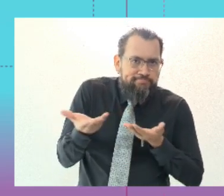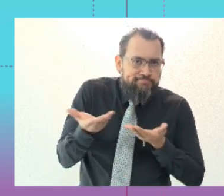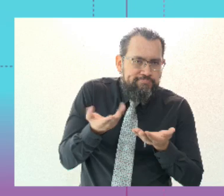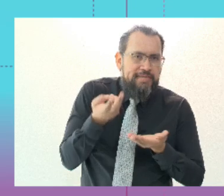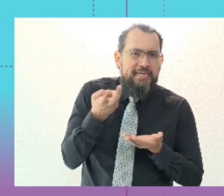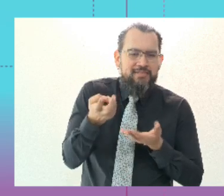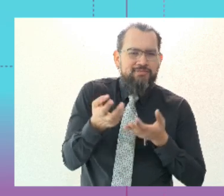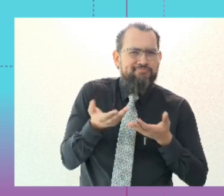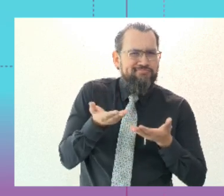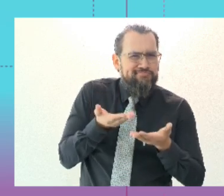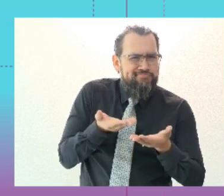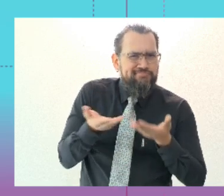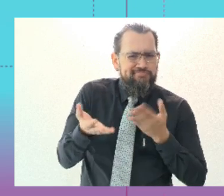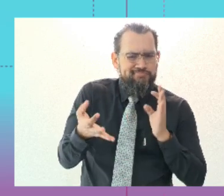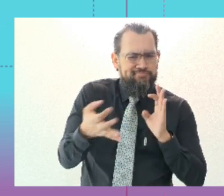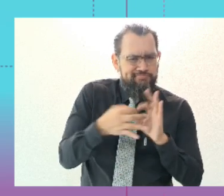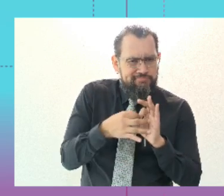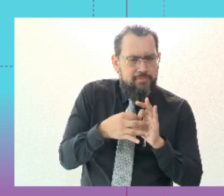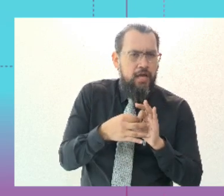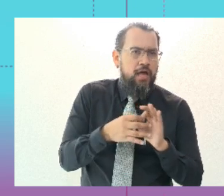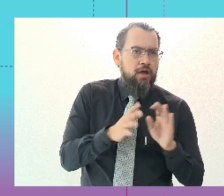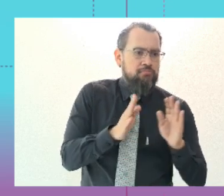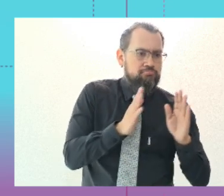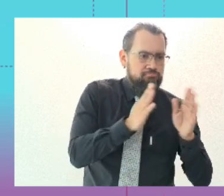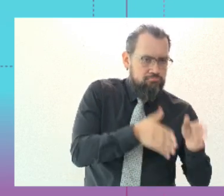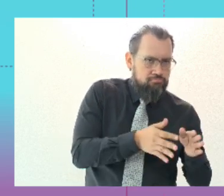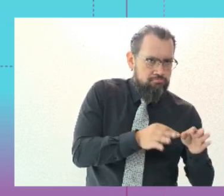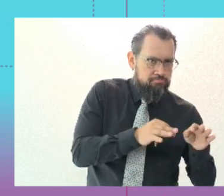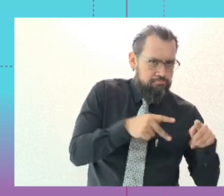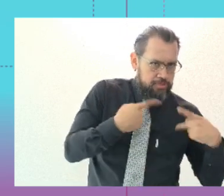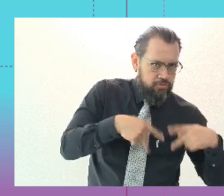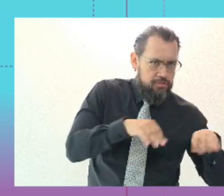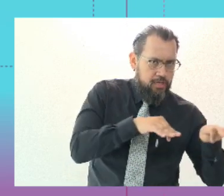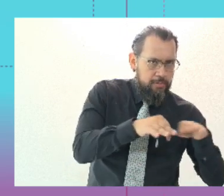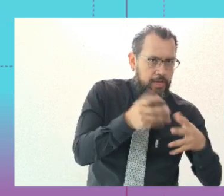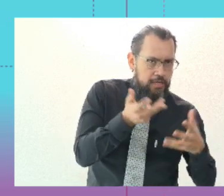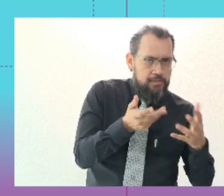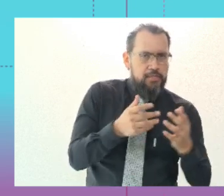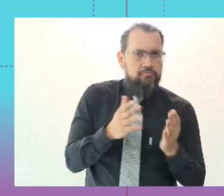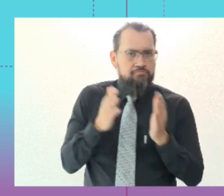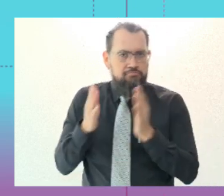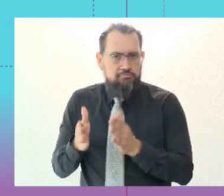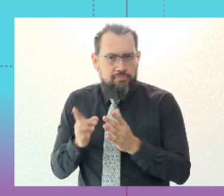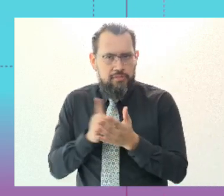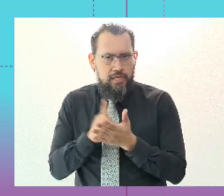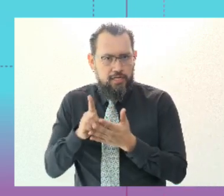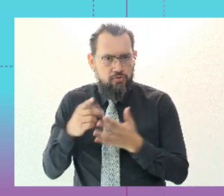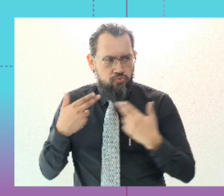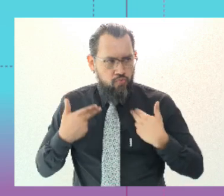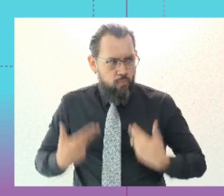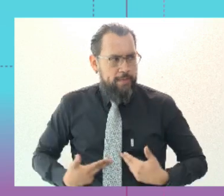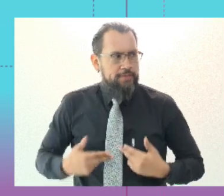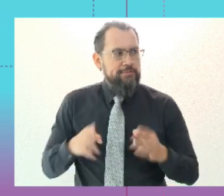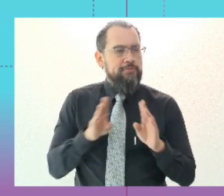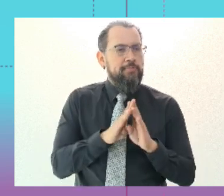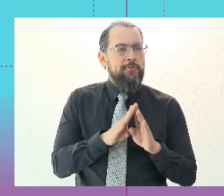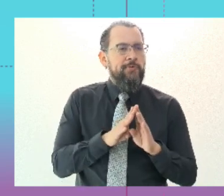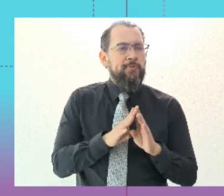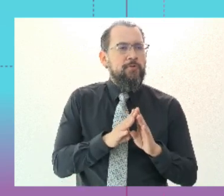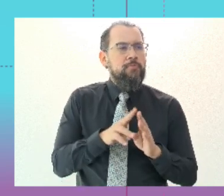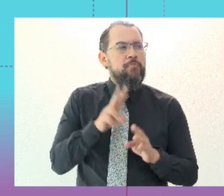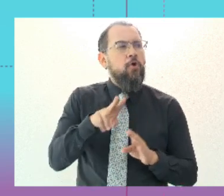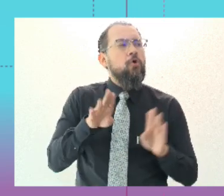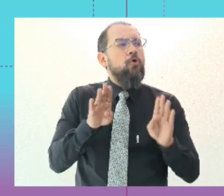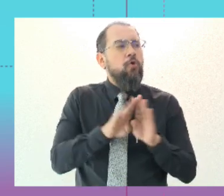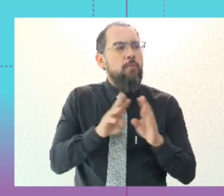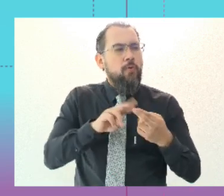en este vínculo que existe entre las atribuciones y las facultades y las funciones y los derechos humanos. ¿Cómo nos relacionamos?